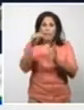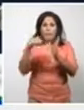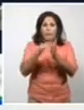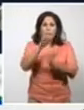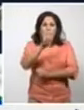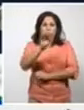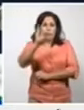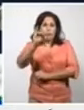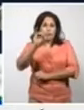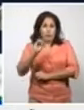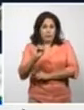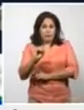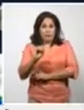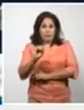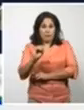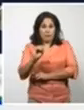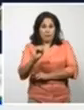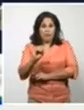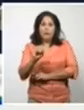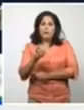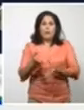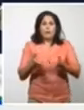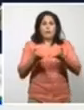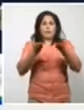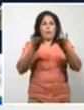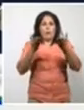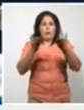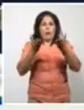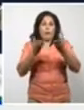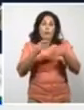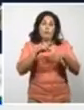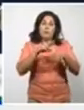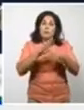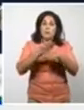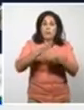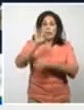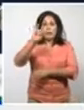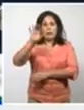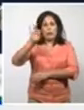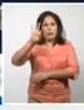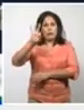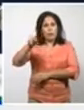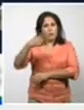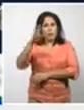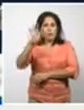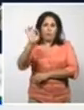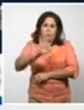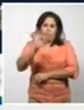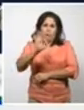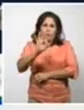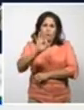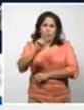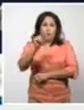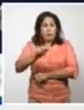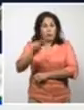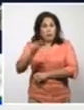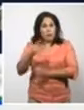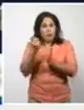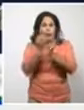1.460 se encuentran recuperados. Eso representa el 78,4% de los casos